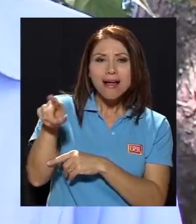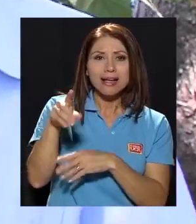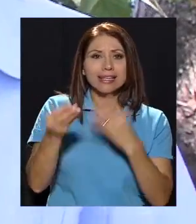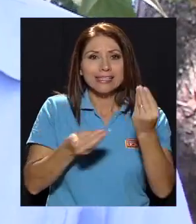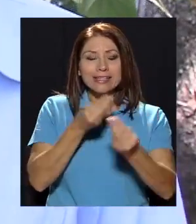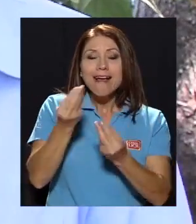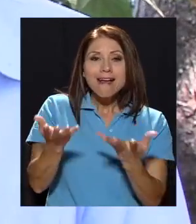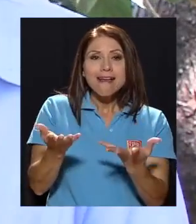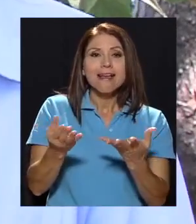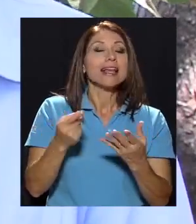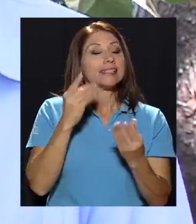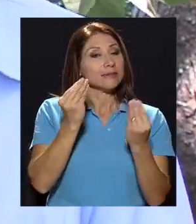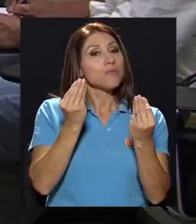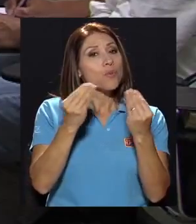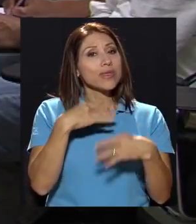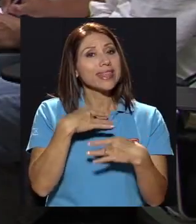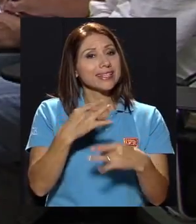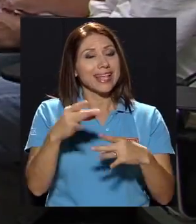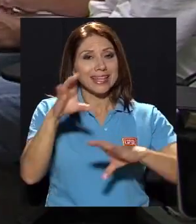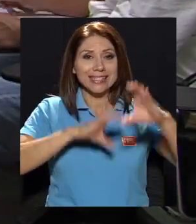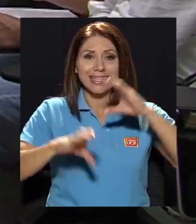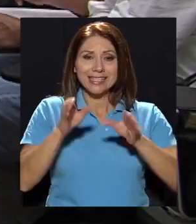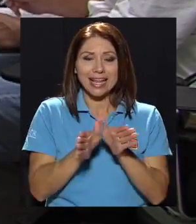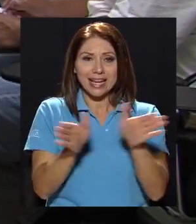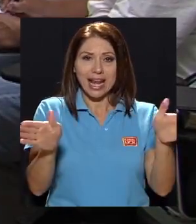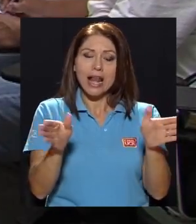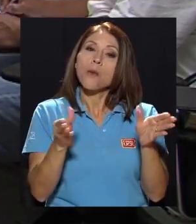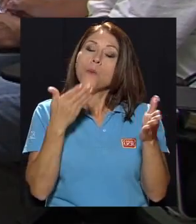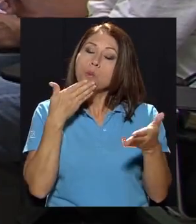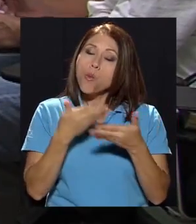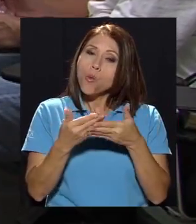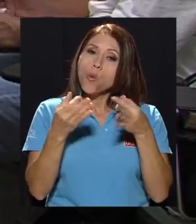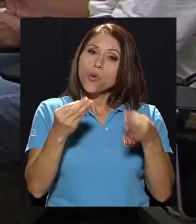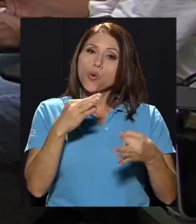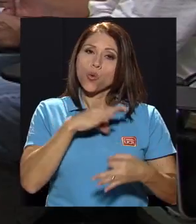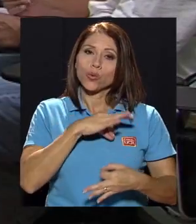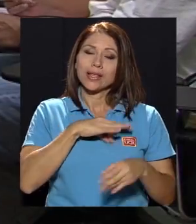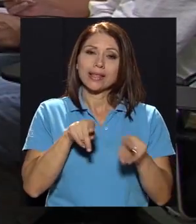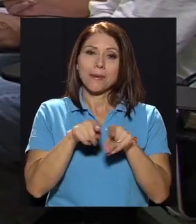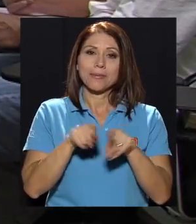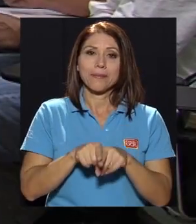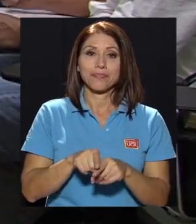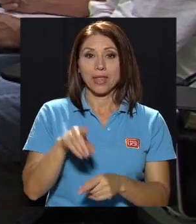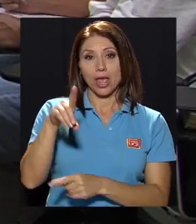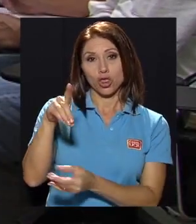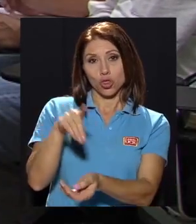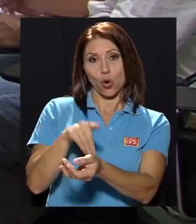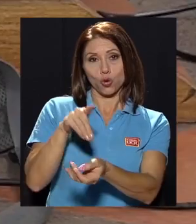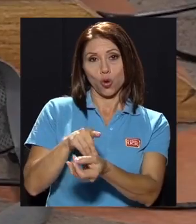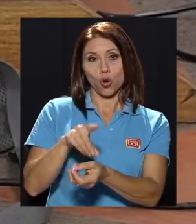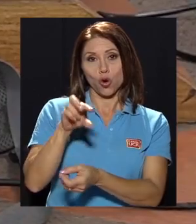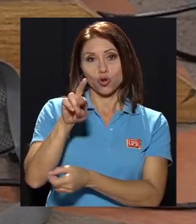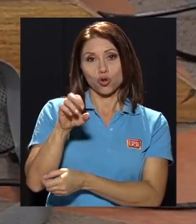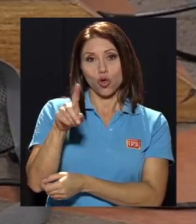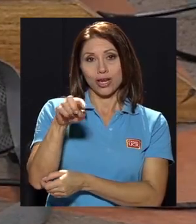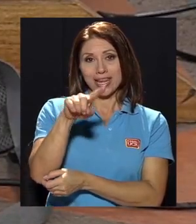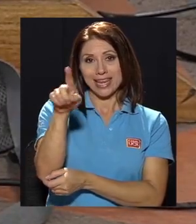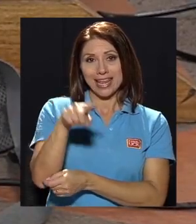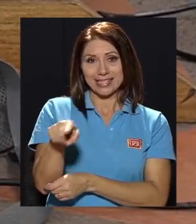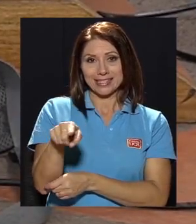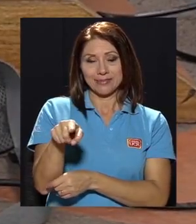muy, muy interesante, la ciencia en general, muy útil también, ¿no? El doctor Rodríguez, a pesar de iniciar